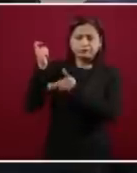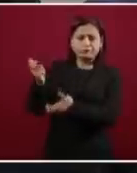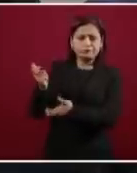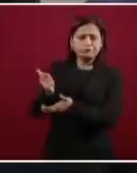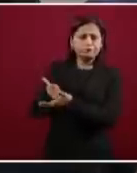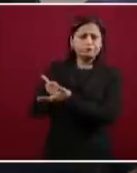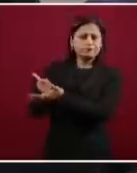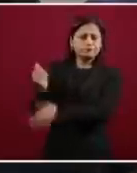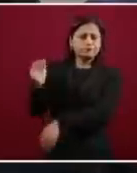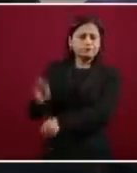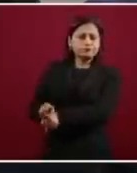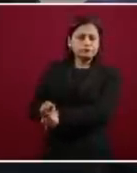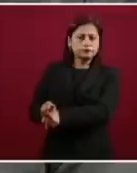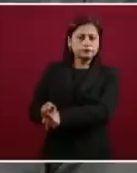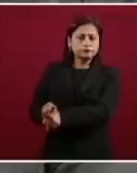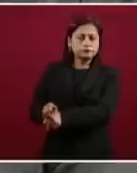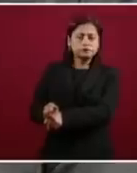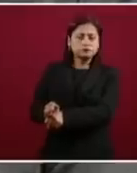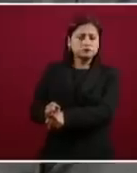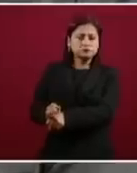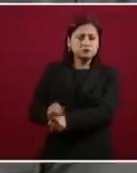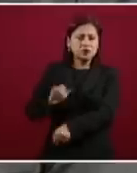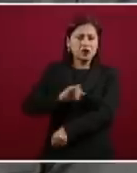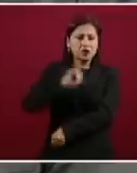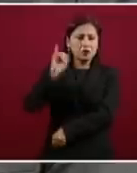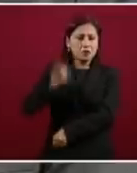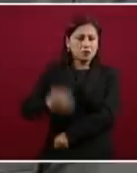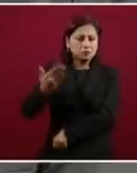de 120 mil millones de pesos